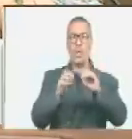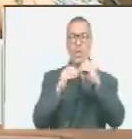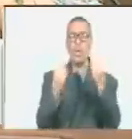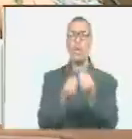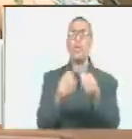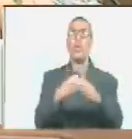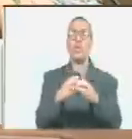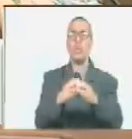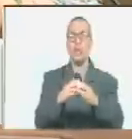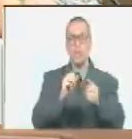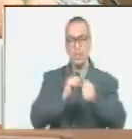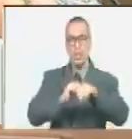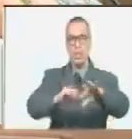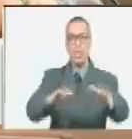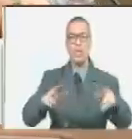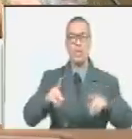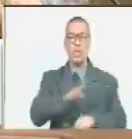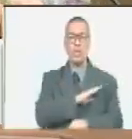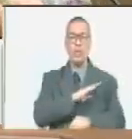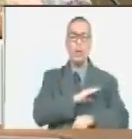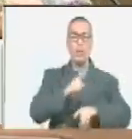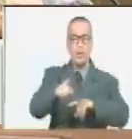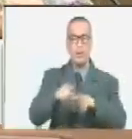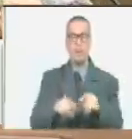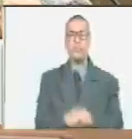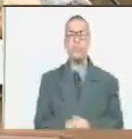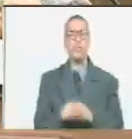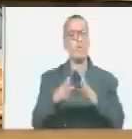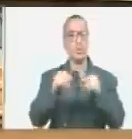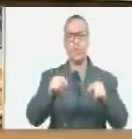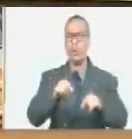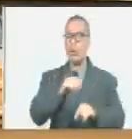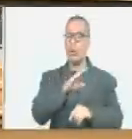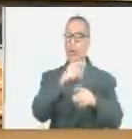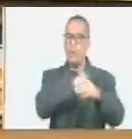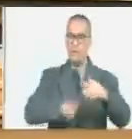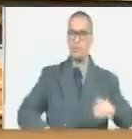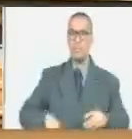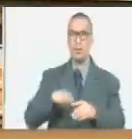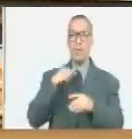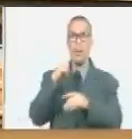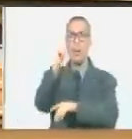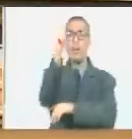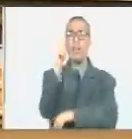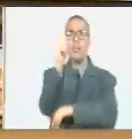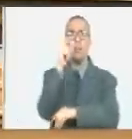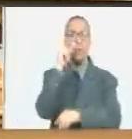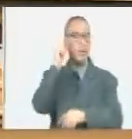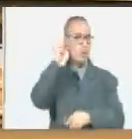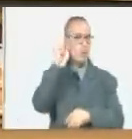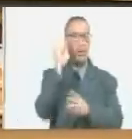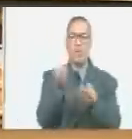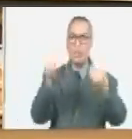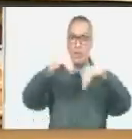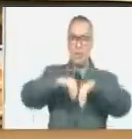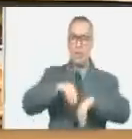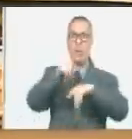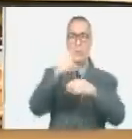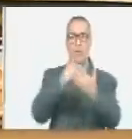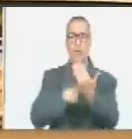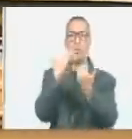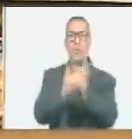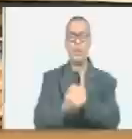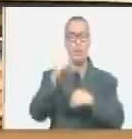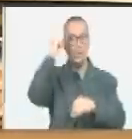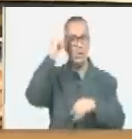de extinción de dominio. Esto, ciudadana presidenta. En consideración, las diputadas y diputados que estén de acuerdo con el proyecto de